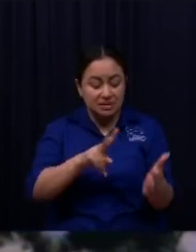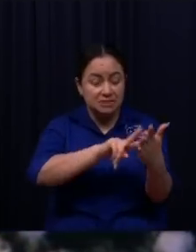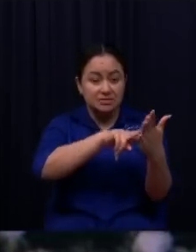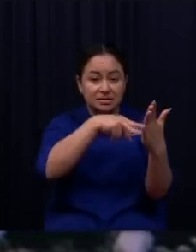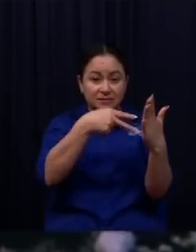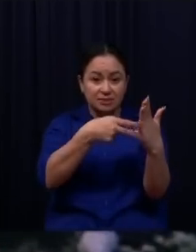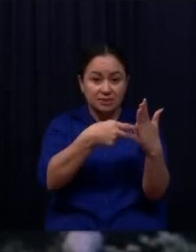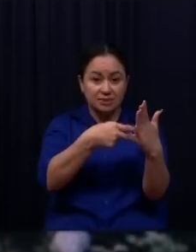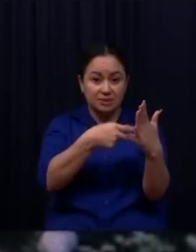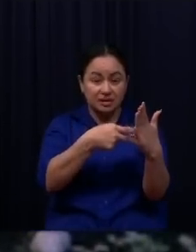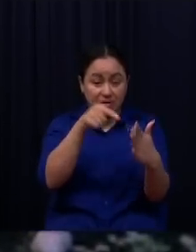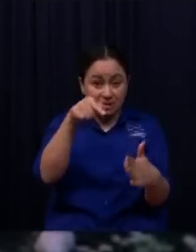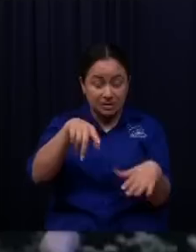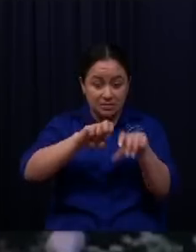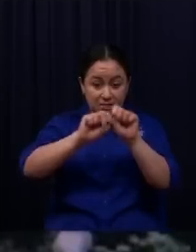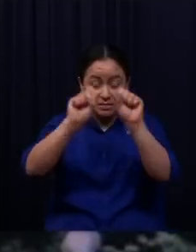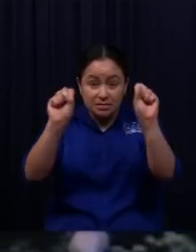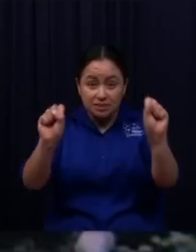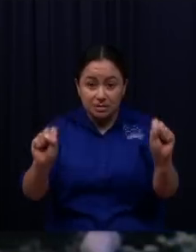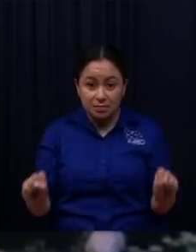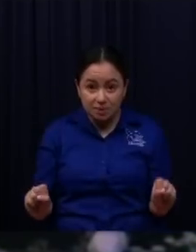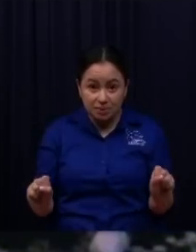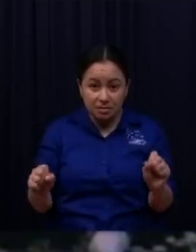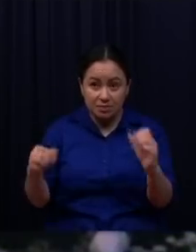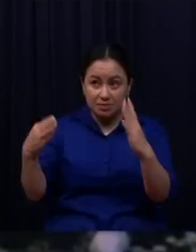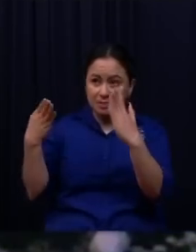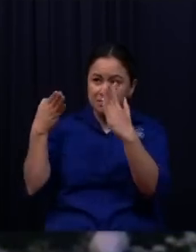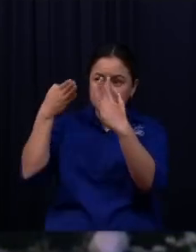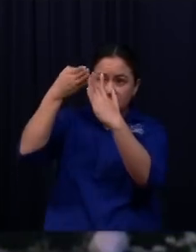que este sumo sacerdote trascendió los cielos?